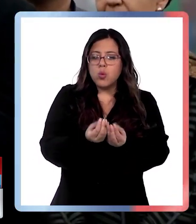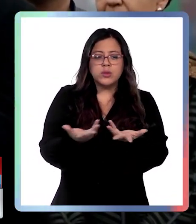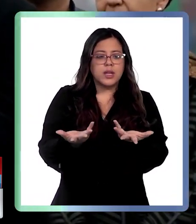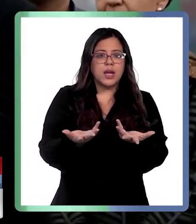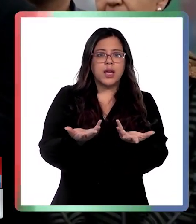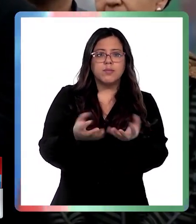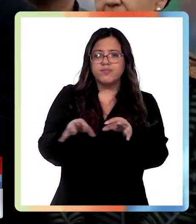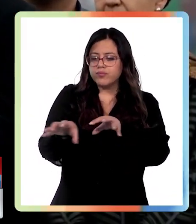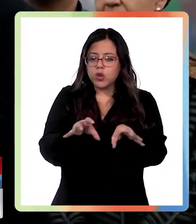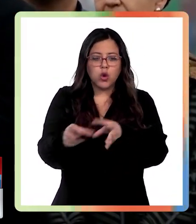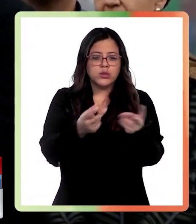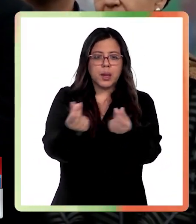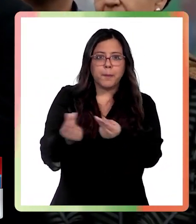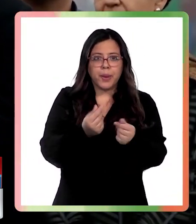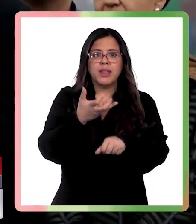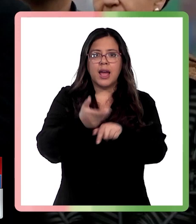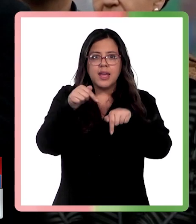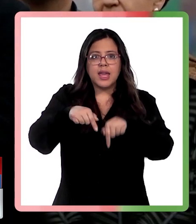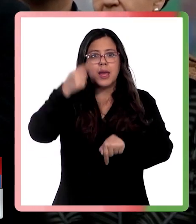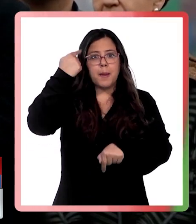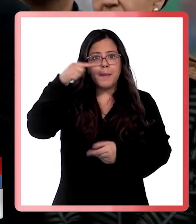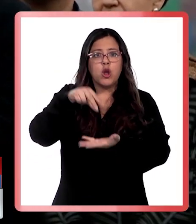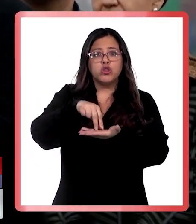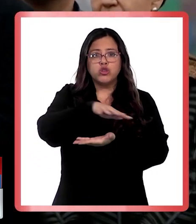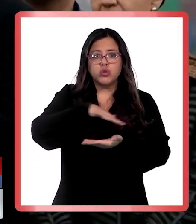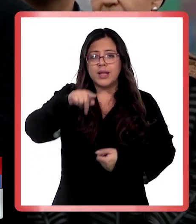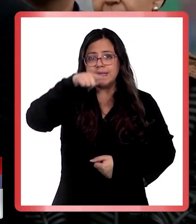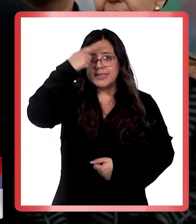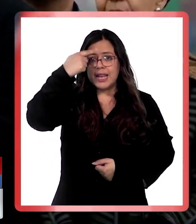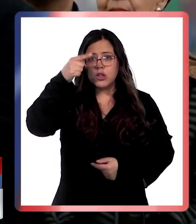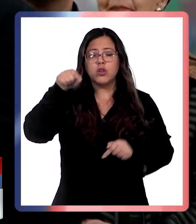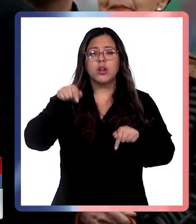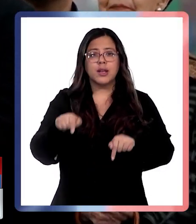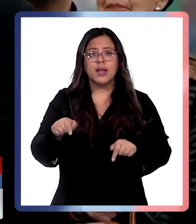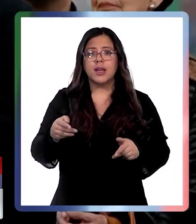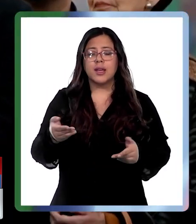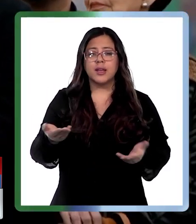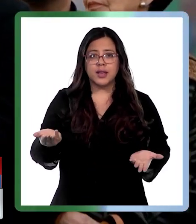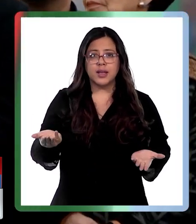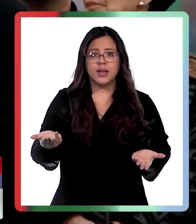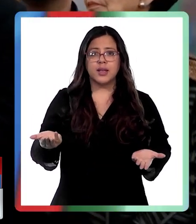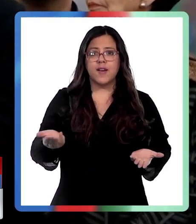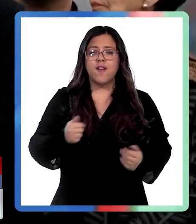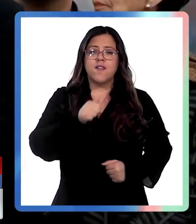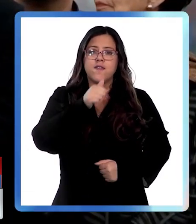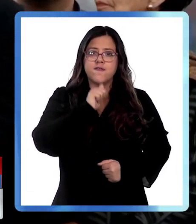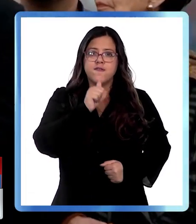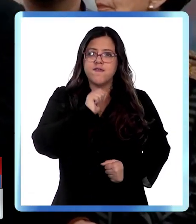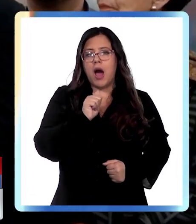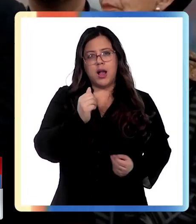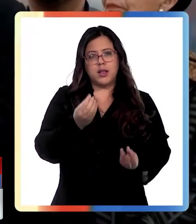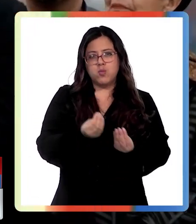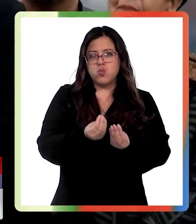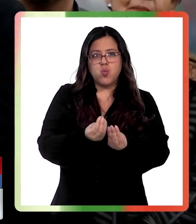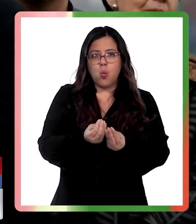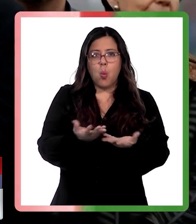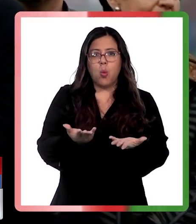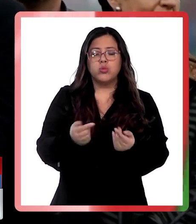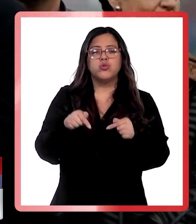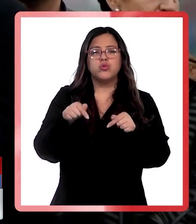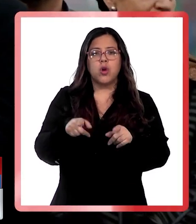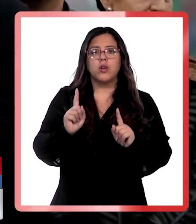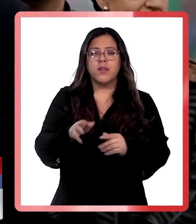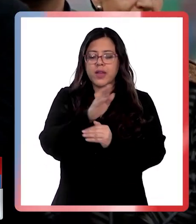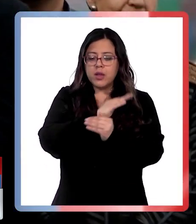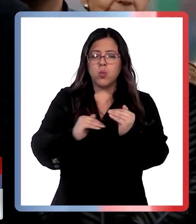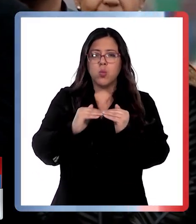Muchísimos recursos circulan por este puerto, pero la ciudad de San Antonio todavía tiene muchísimas carencias